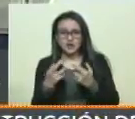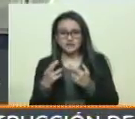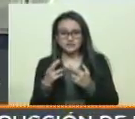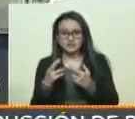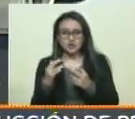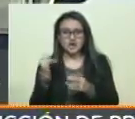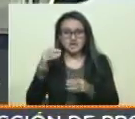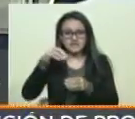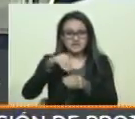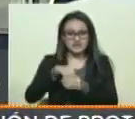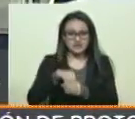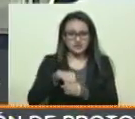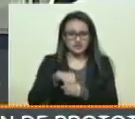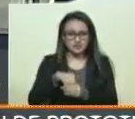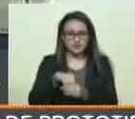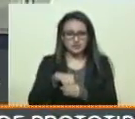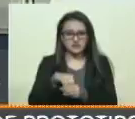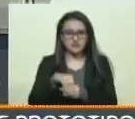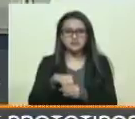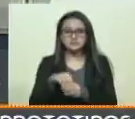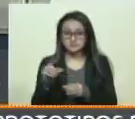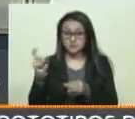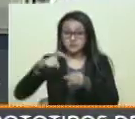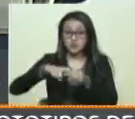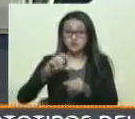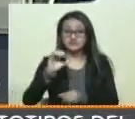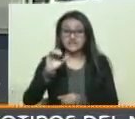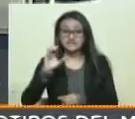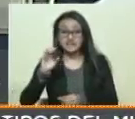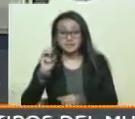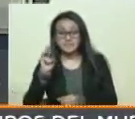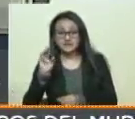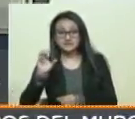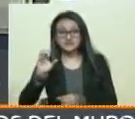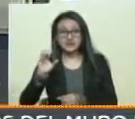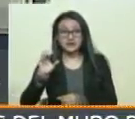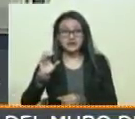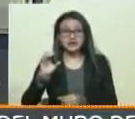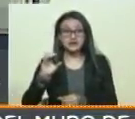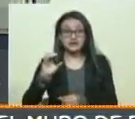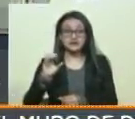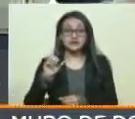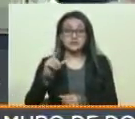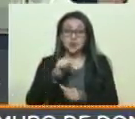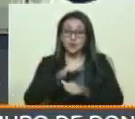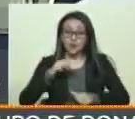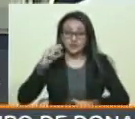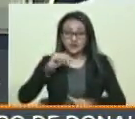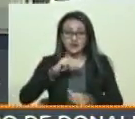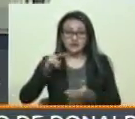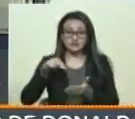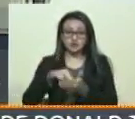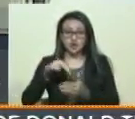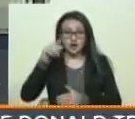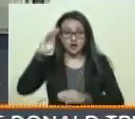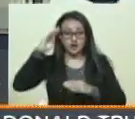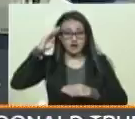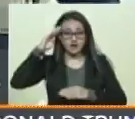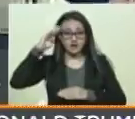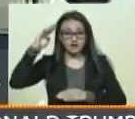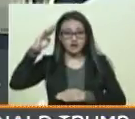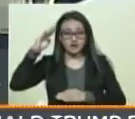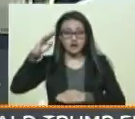también, usted sabe, integra el 6CPC, pero no solamente el 6CPC, aquí hemos integrado a la Guardia Nacional, a la Policía